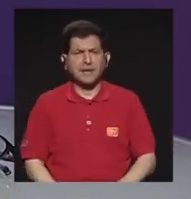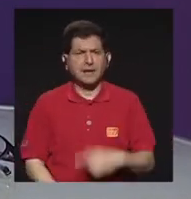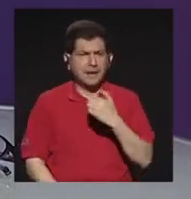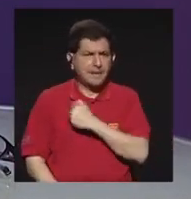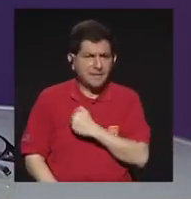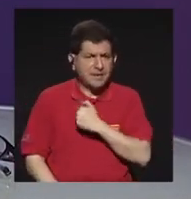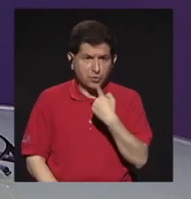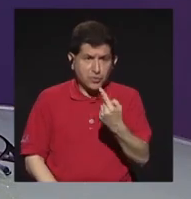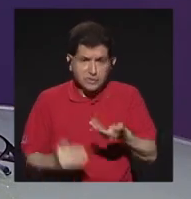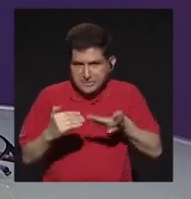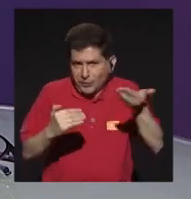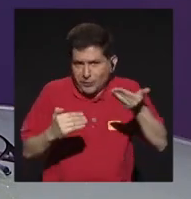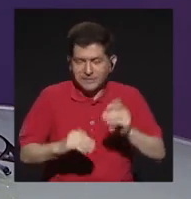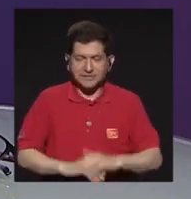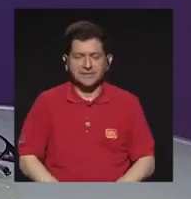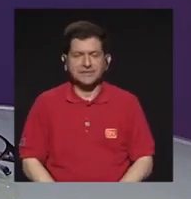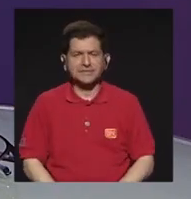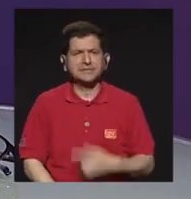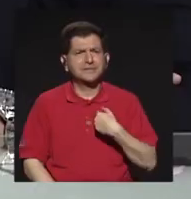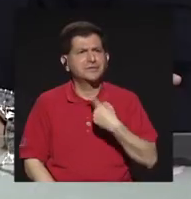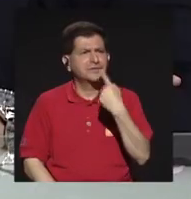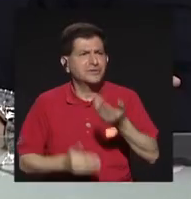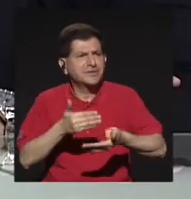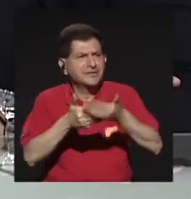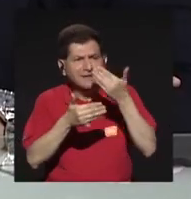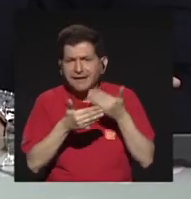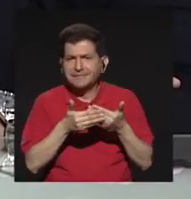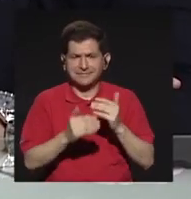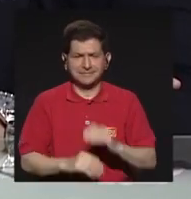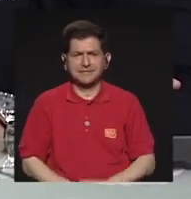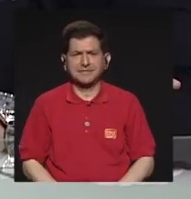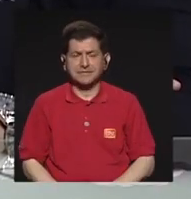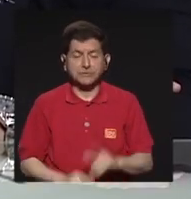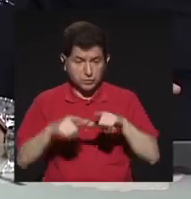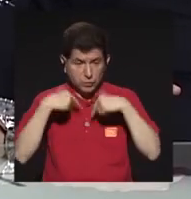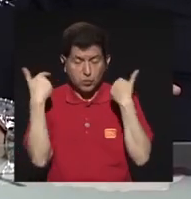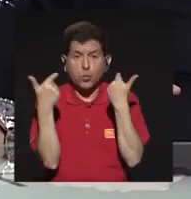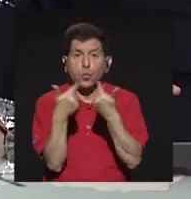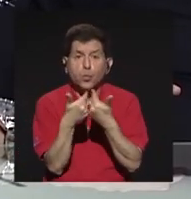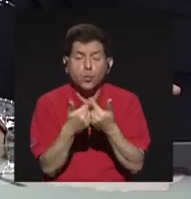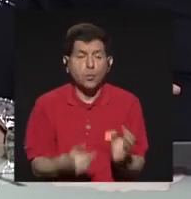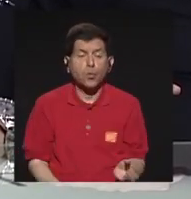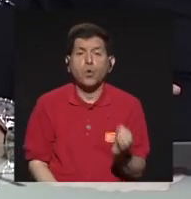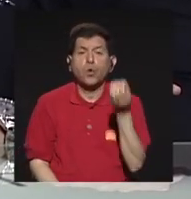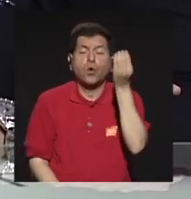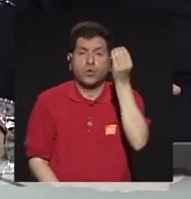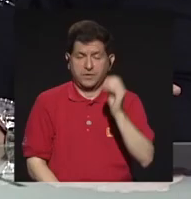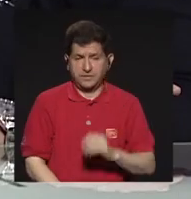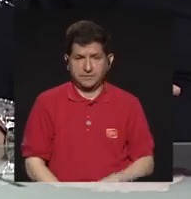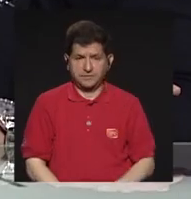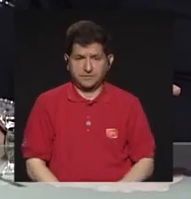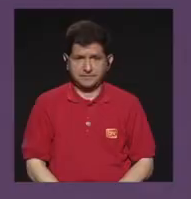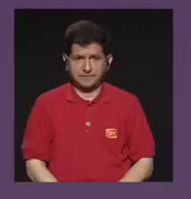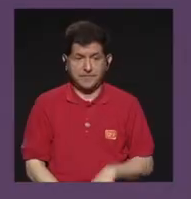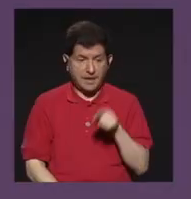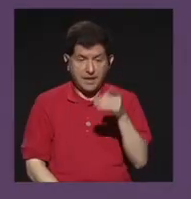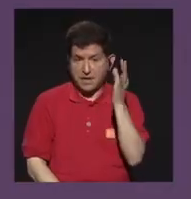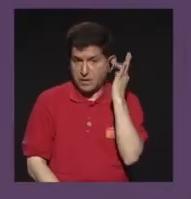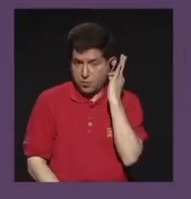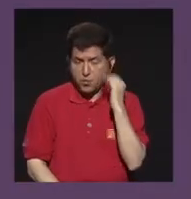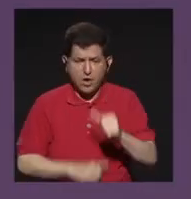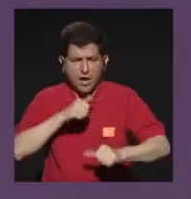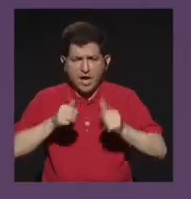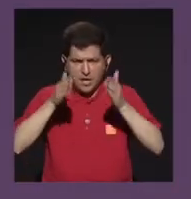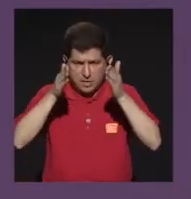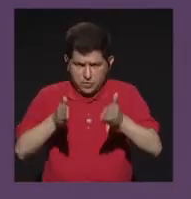cosas te decía yo que que hay un grupo joven de jóvenes de mujeres feministas